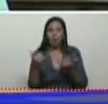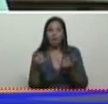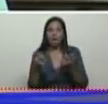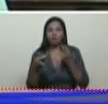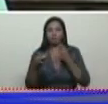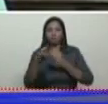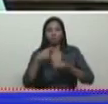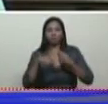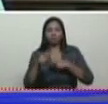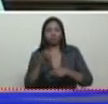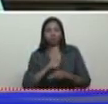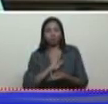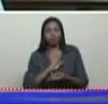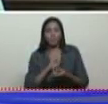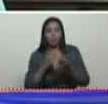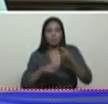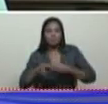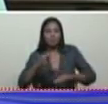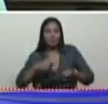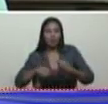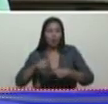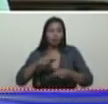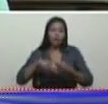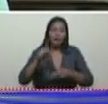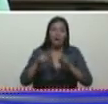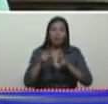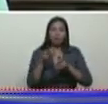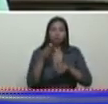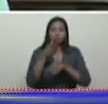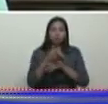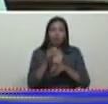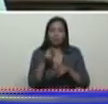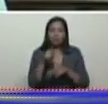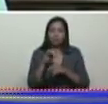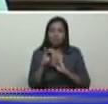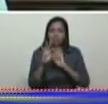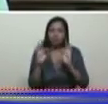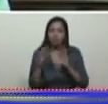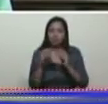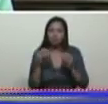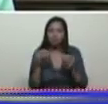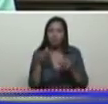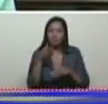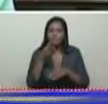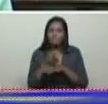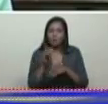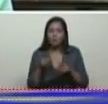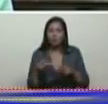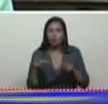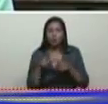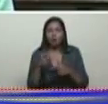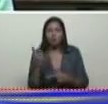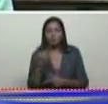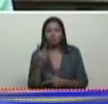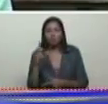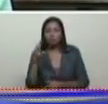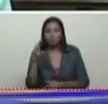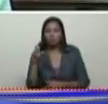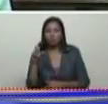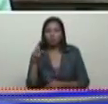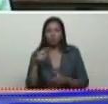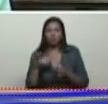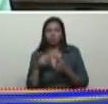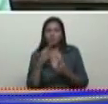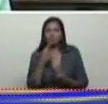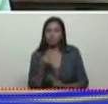ellos. Algunos dirigentes de la oposición van por ahí y van y donan dos perolitos y